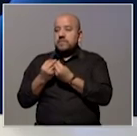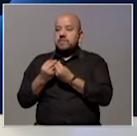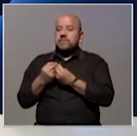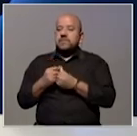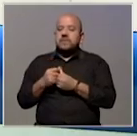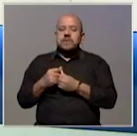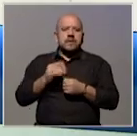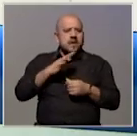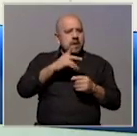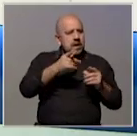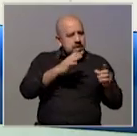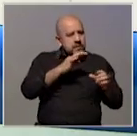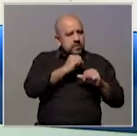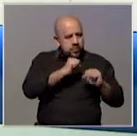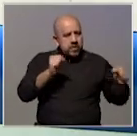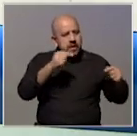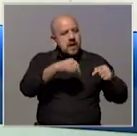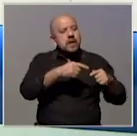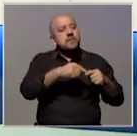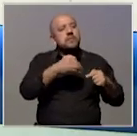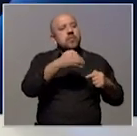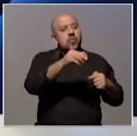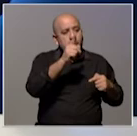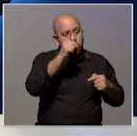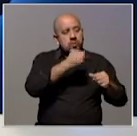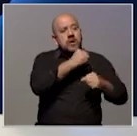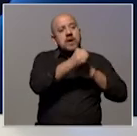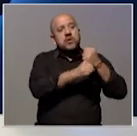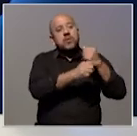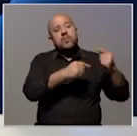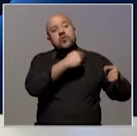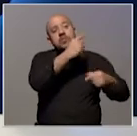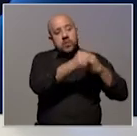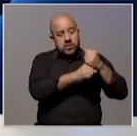operando y hay margen para conseguirlo boyacá julio del año que viene sí